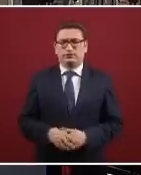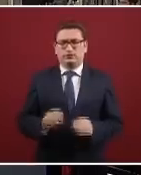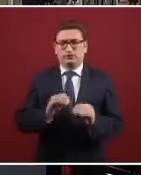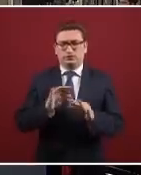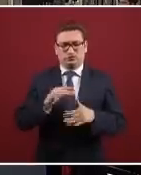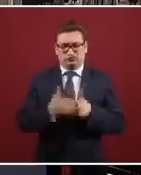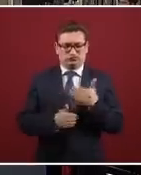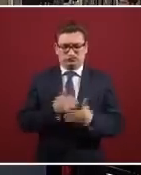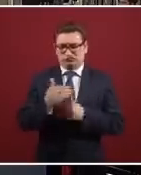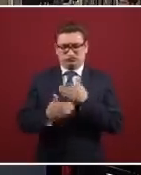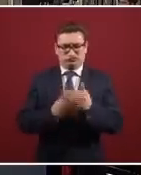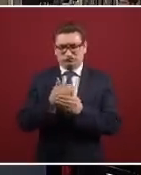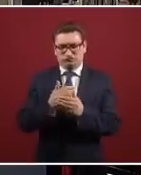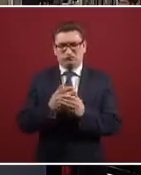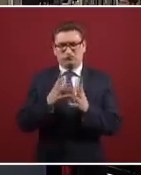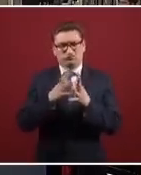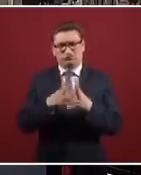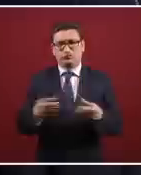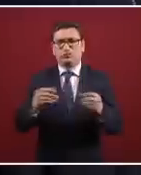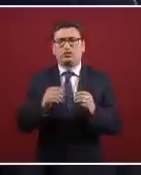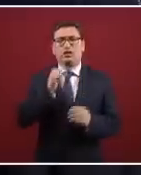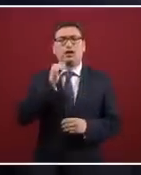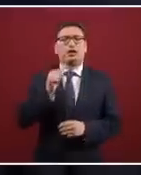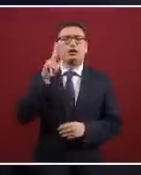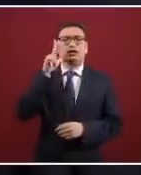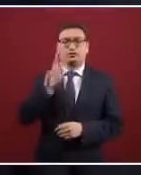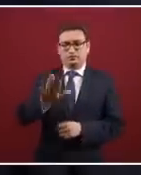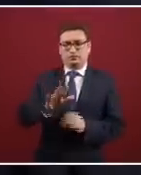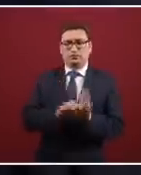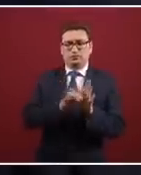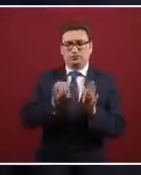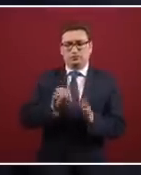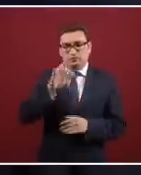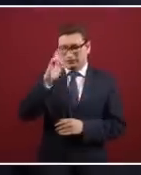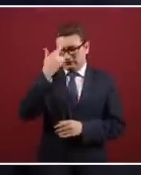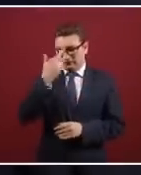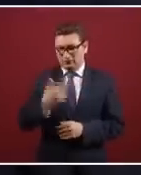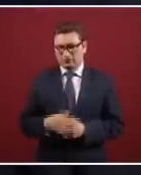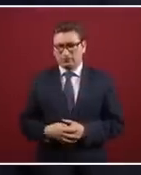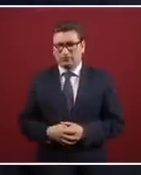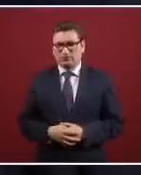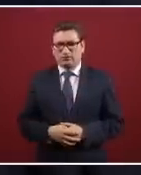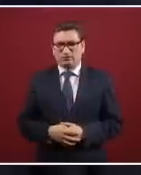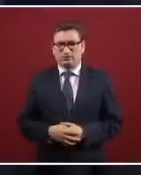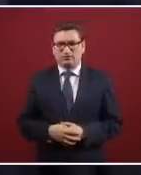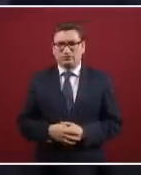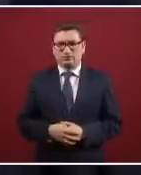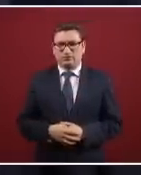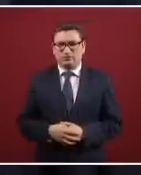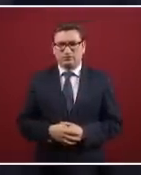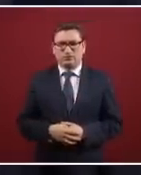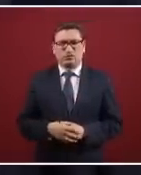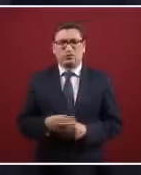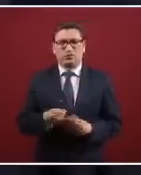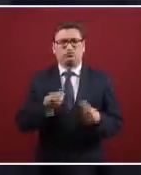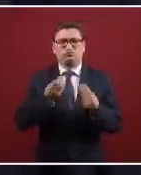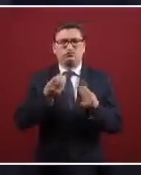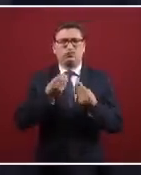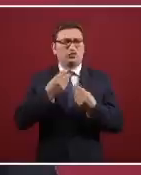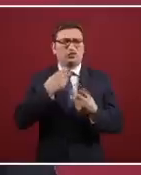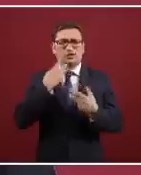arreglando. Antier, por ejemplo, ¿se acuerdan cuánta bulla, cuánto